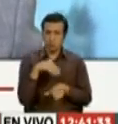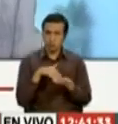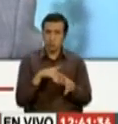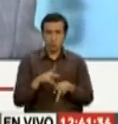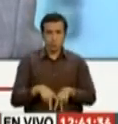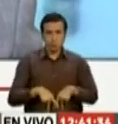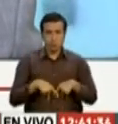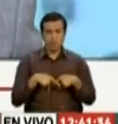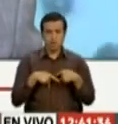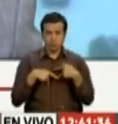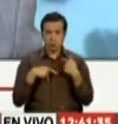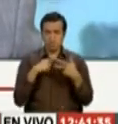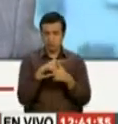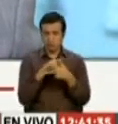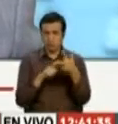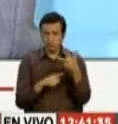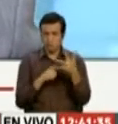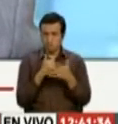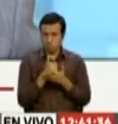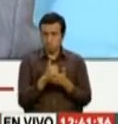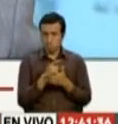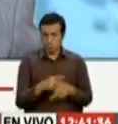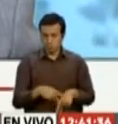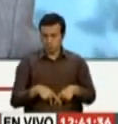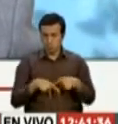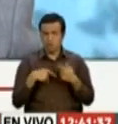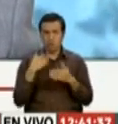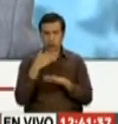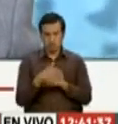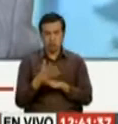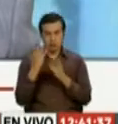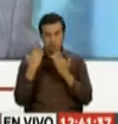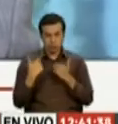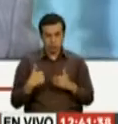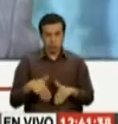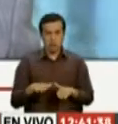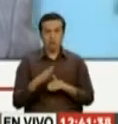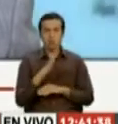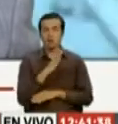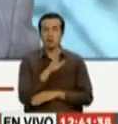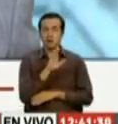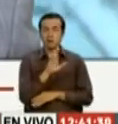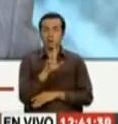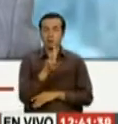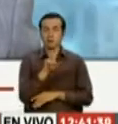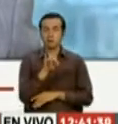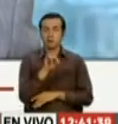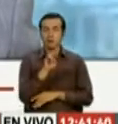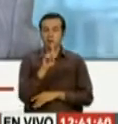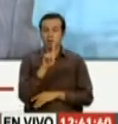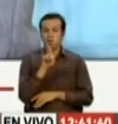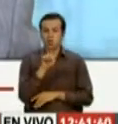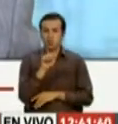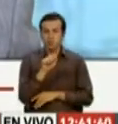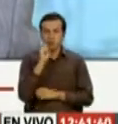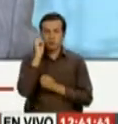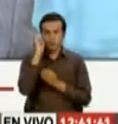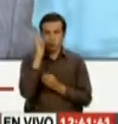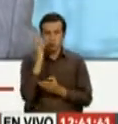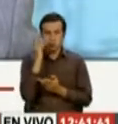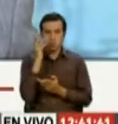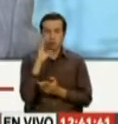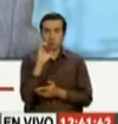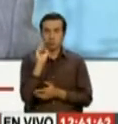la vida de nuestros compatriotas. En unos momentos más, el capitán Vinuesa, que hizo la exposición